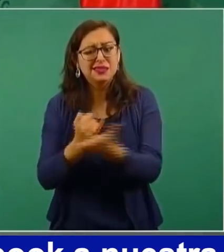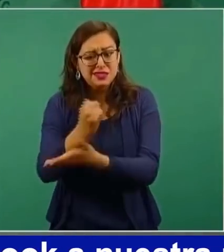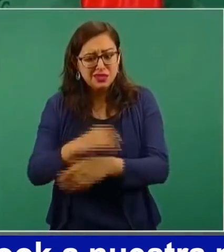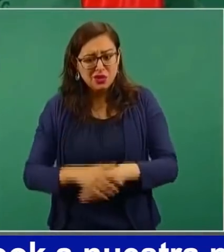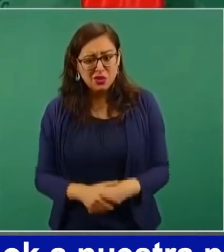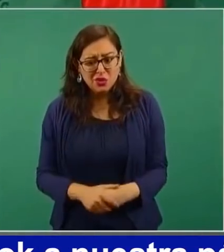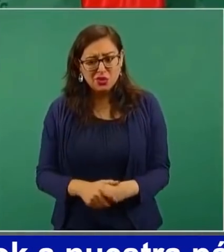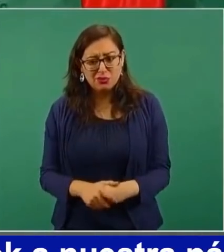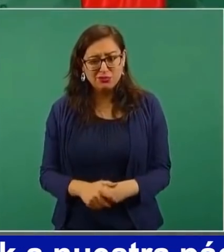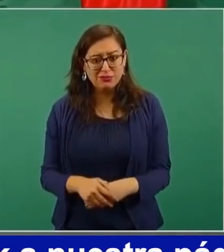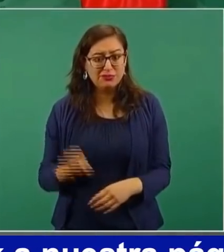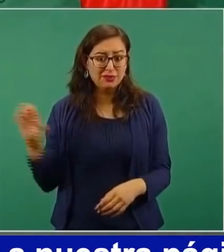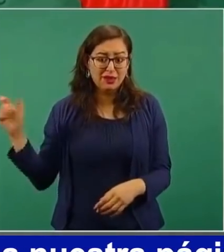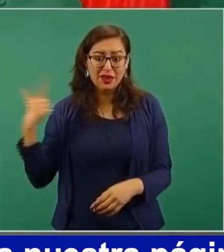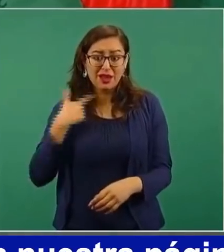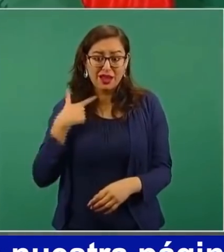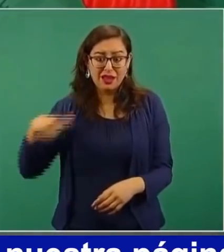anteriores